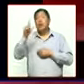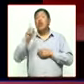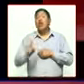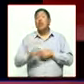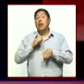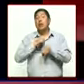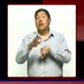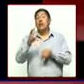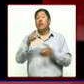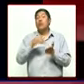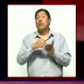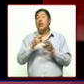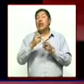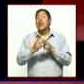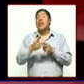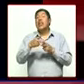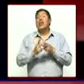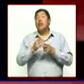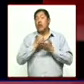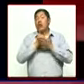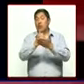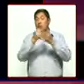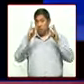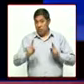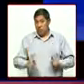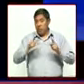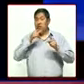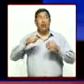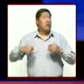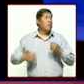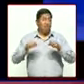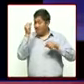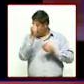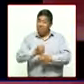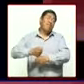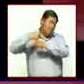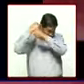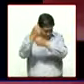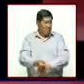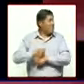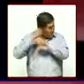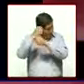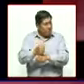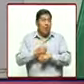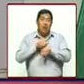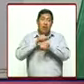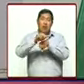de 2 toneladas de ayuda para las personas que están ayudando a combatir las llamas en el departamento.